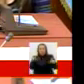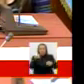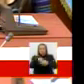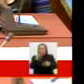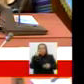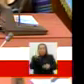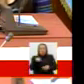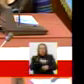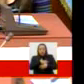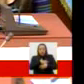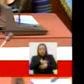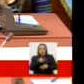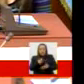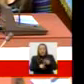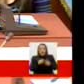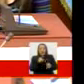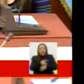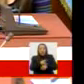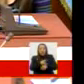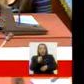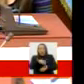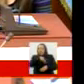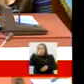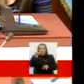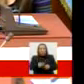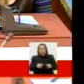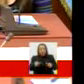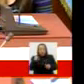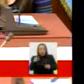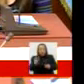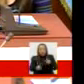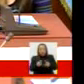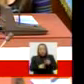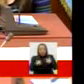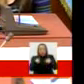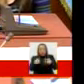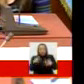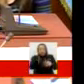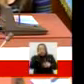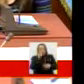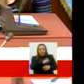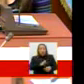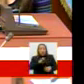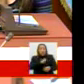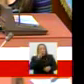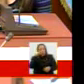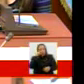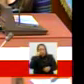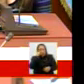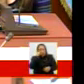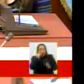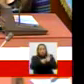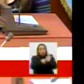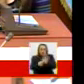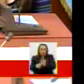nosotros. Así que a quejarse al río. Y eso es algo que tenemos que tomar conciencia e irradiar